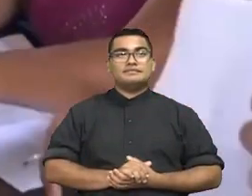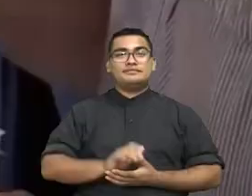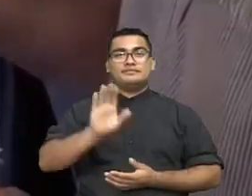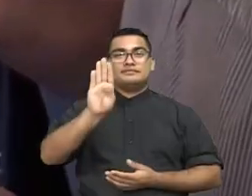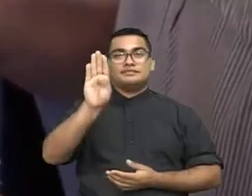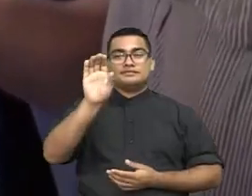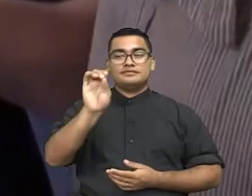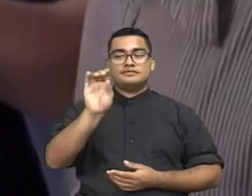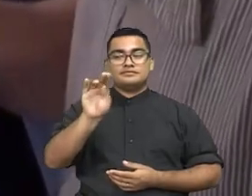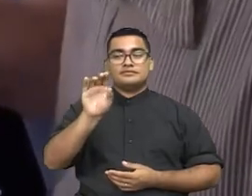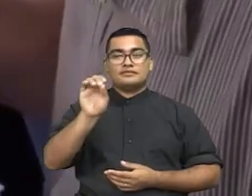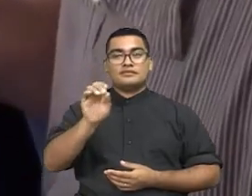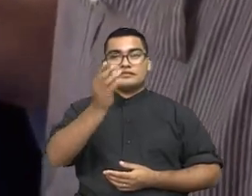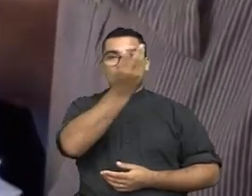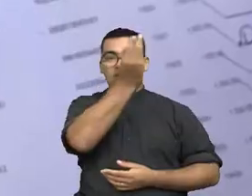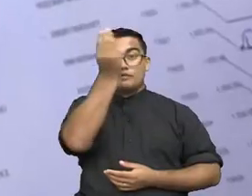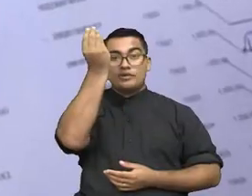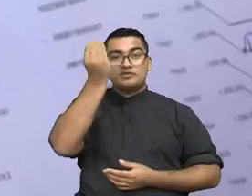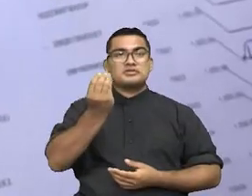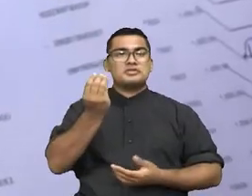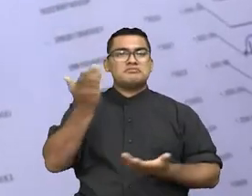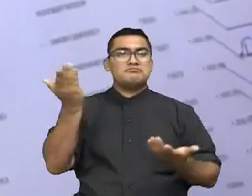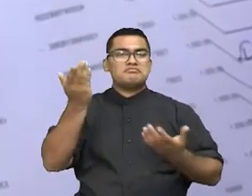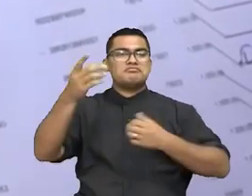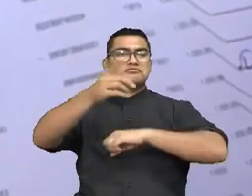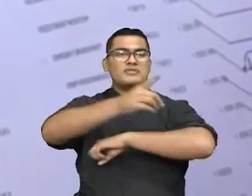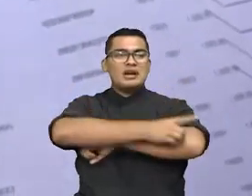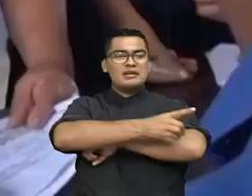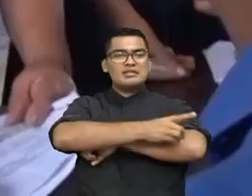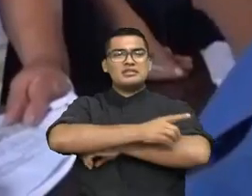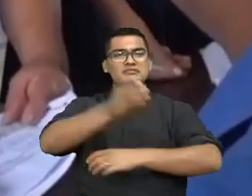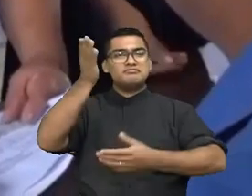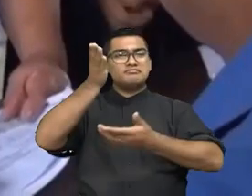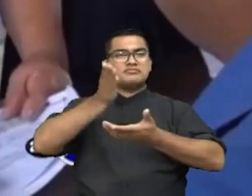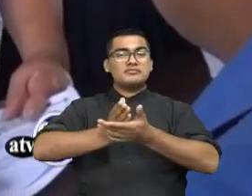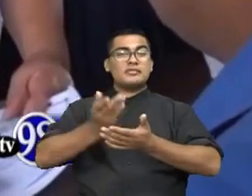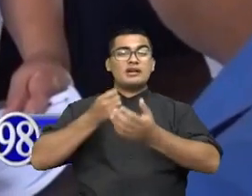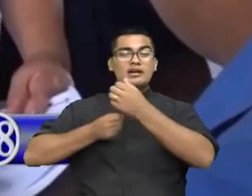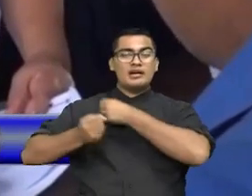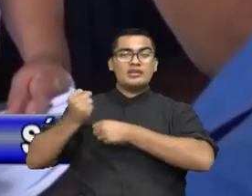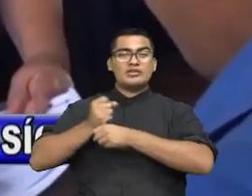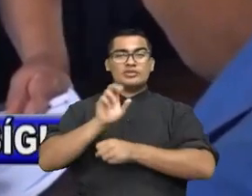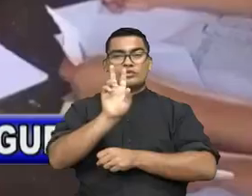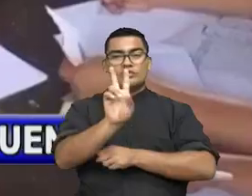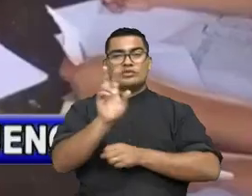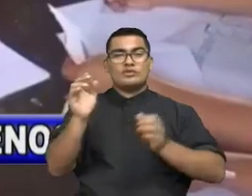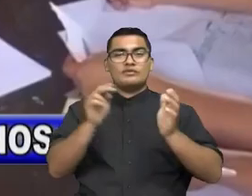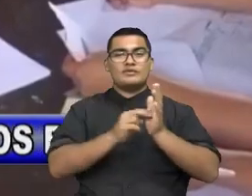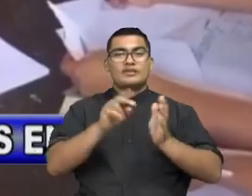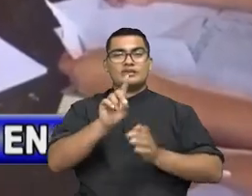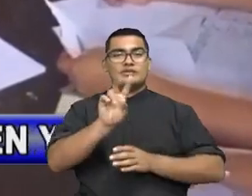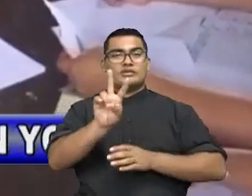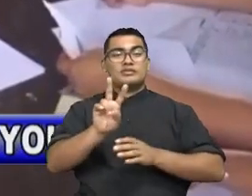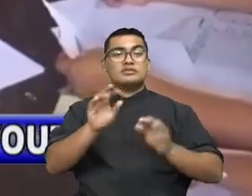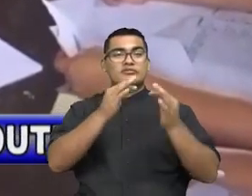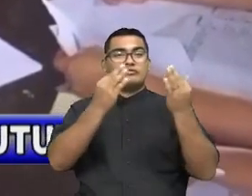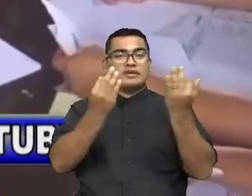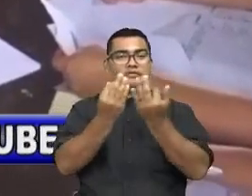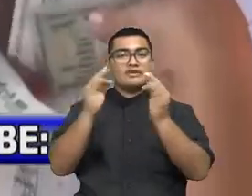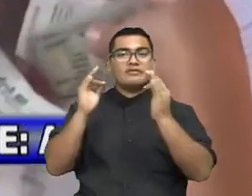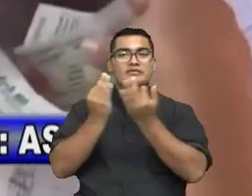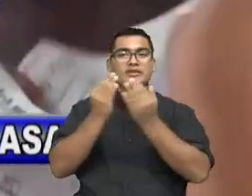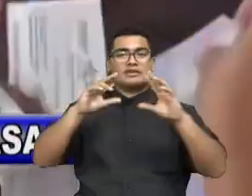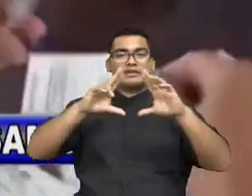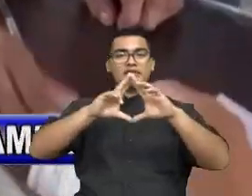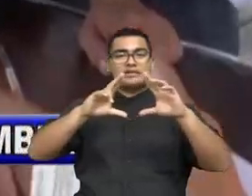es una decisión que tomó el presidente comandante Daniel Ortega desde el año 2012 para ayudar a las familias nicaragüenses en las promociones